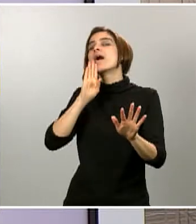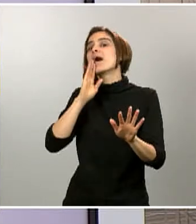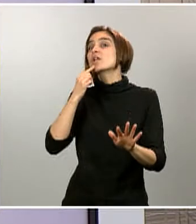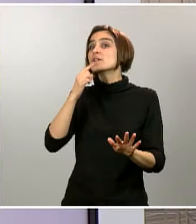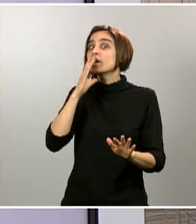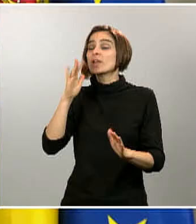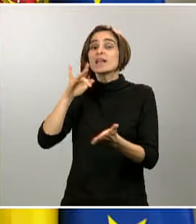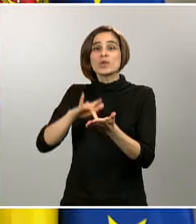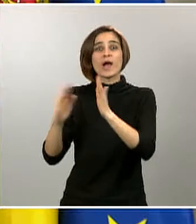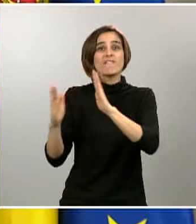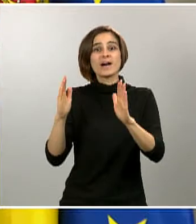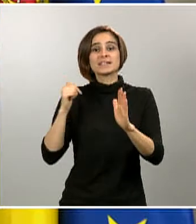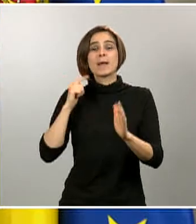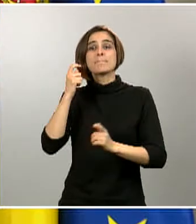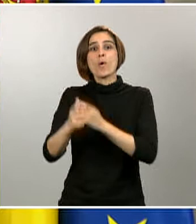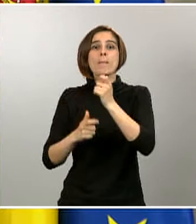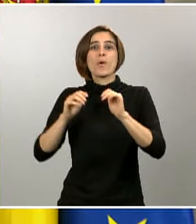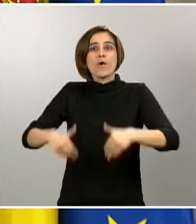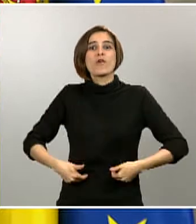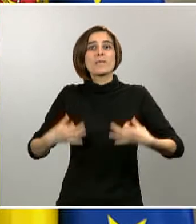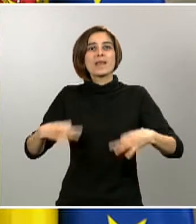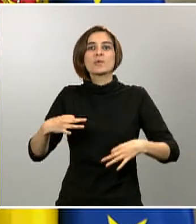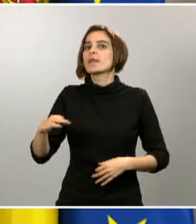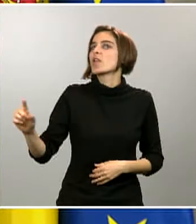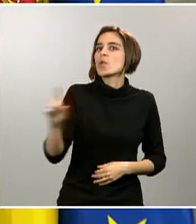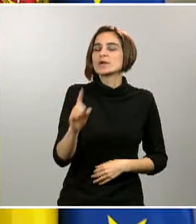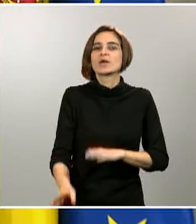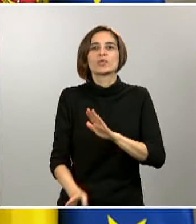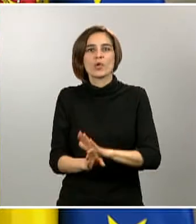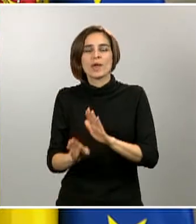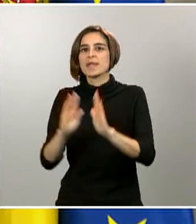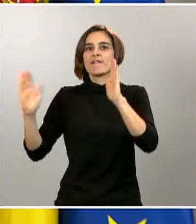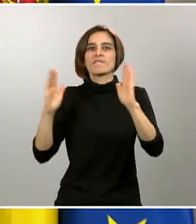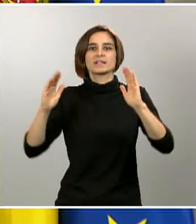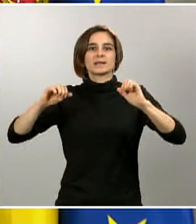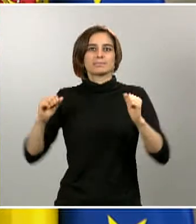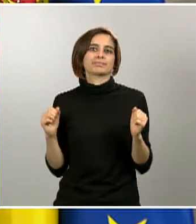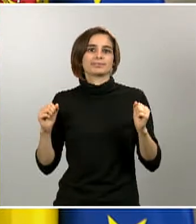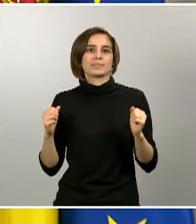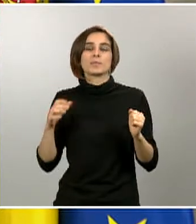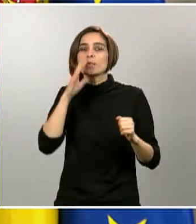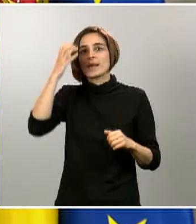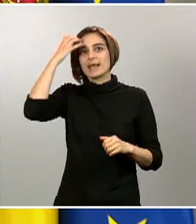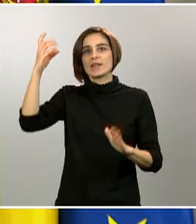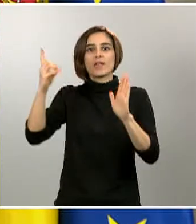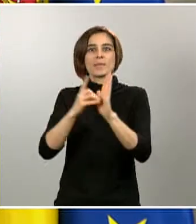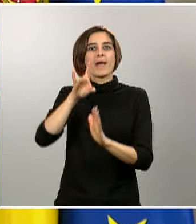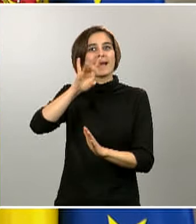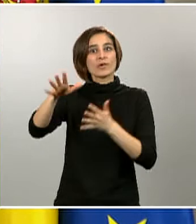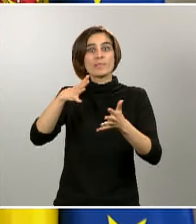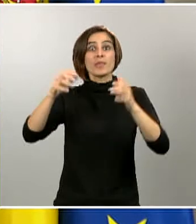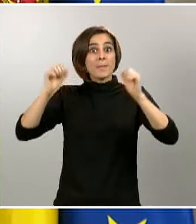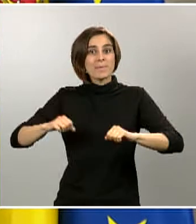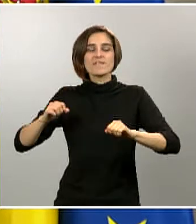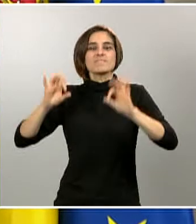de confinamiento, en los términos del decreto de alarma acordado el 14 de marzo, por el vencimiento, en la fecha de ayer, del Real Decreto